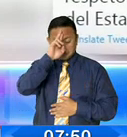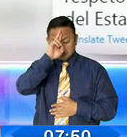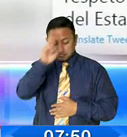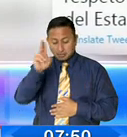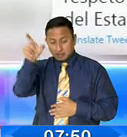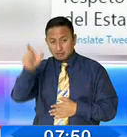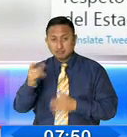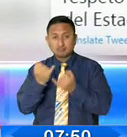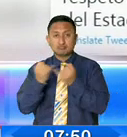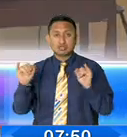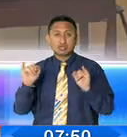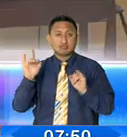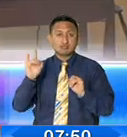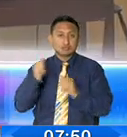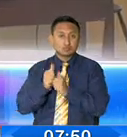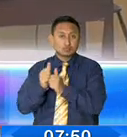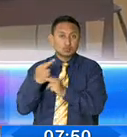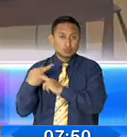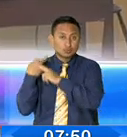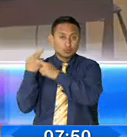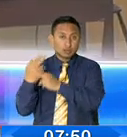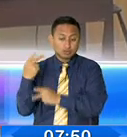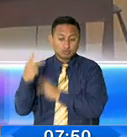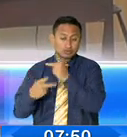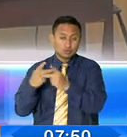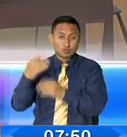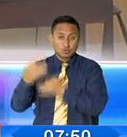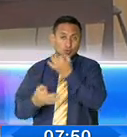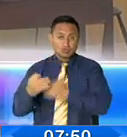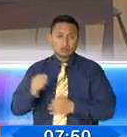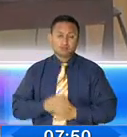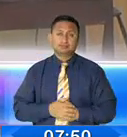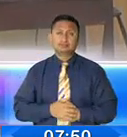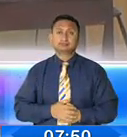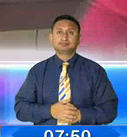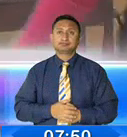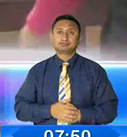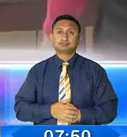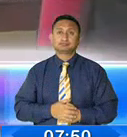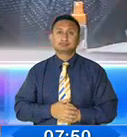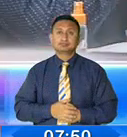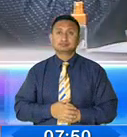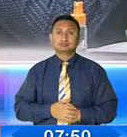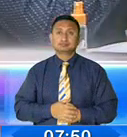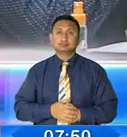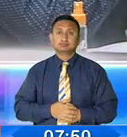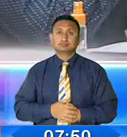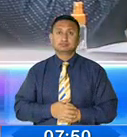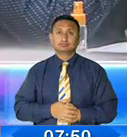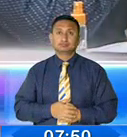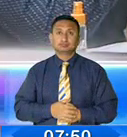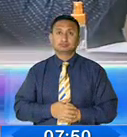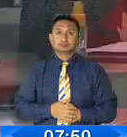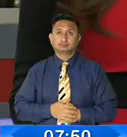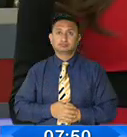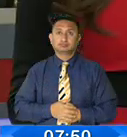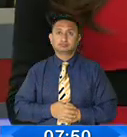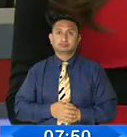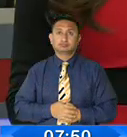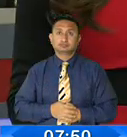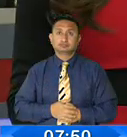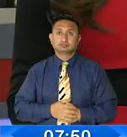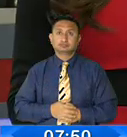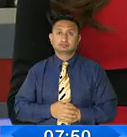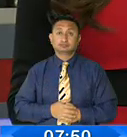independencia de funciones y el proceso jurídico en curso. En Quito informó Álvaro Terán. Y el